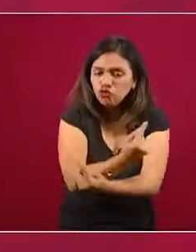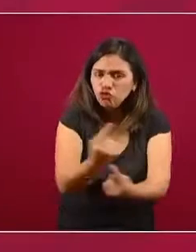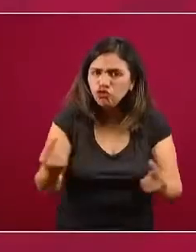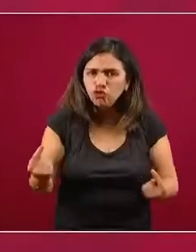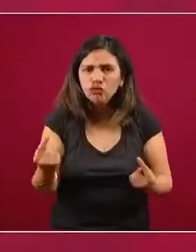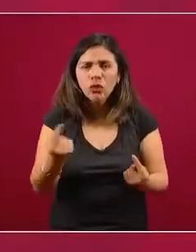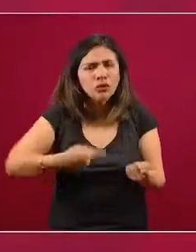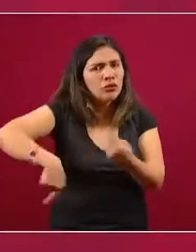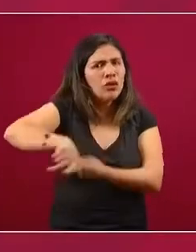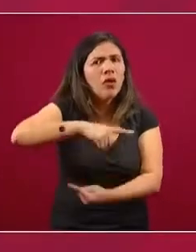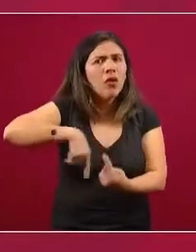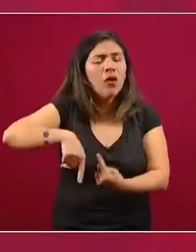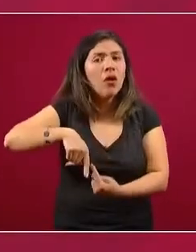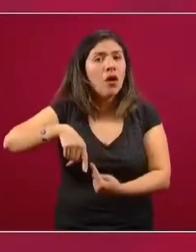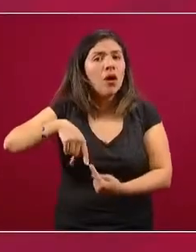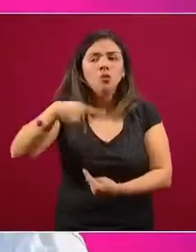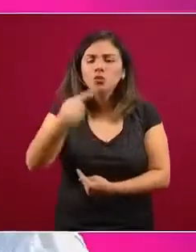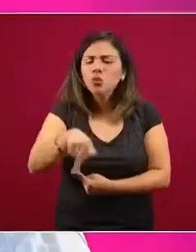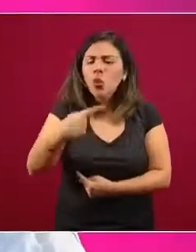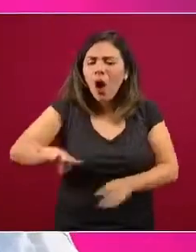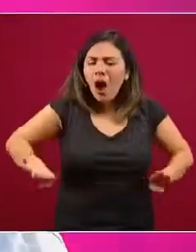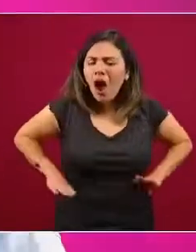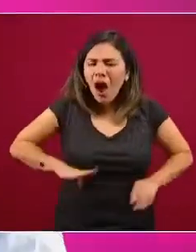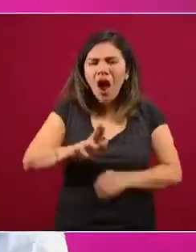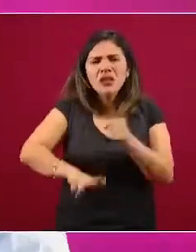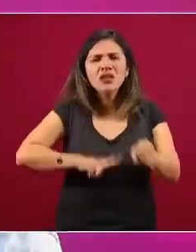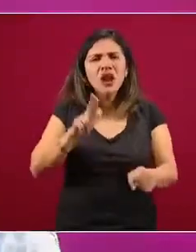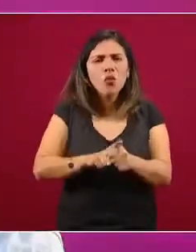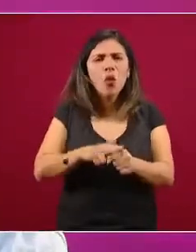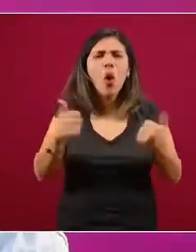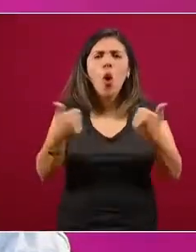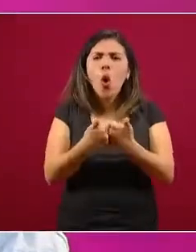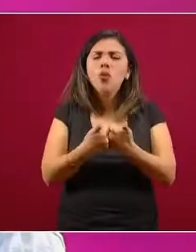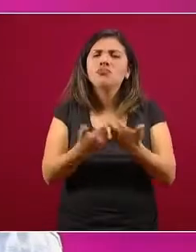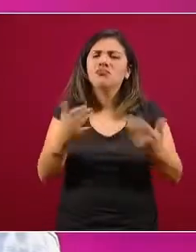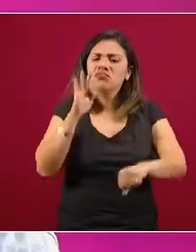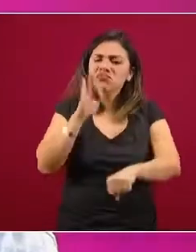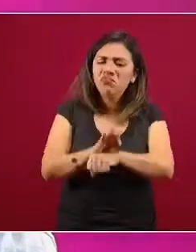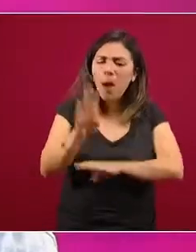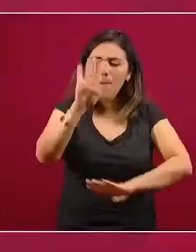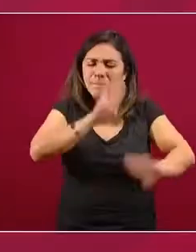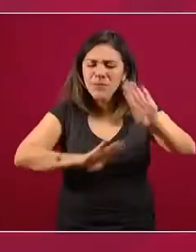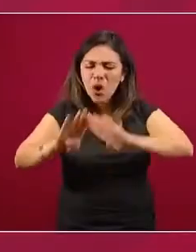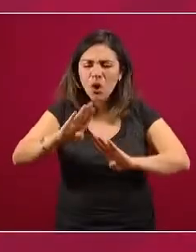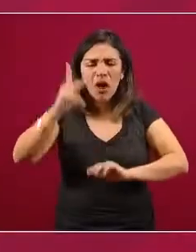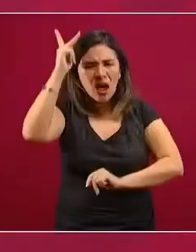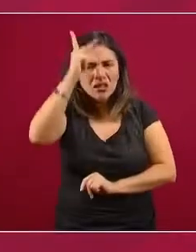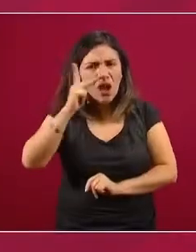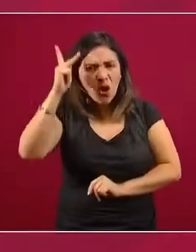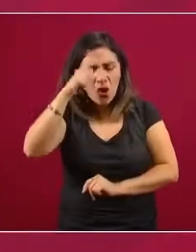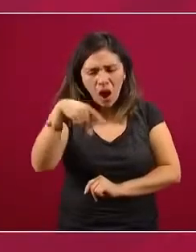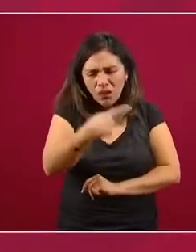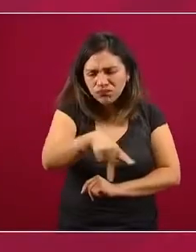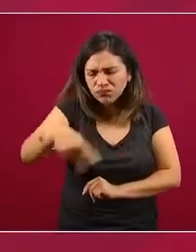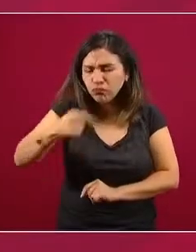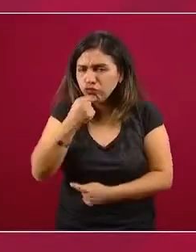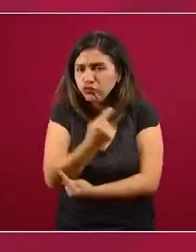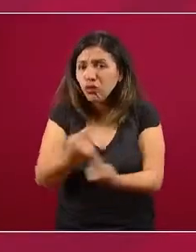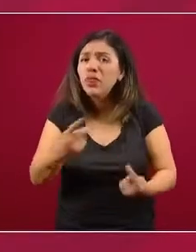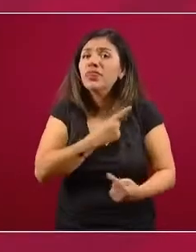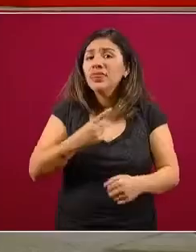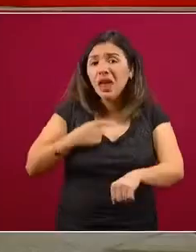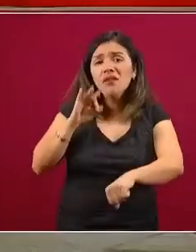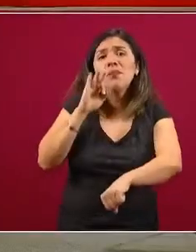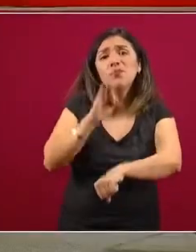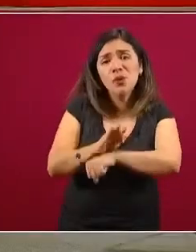niñas, por su naturaleza tanto jurídica como biológica y psicosocial, tienen que ser